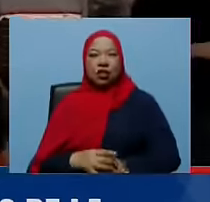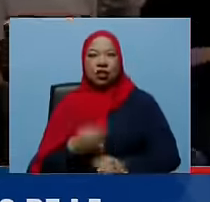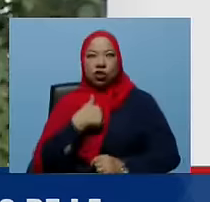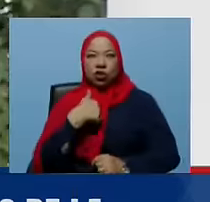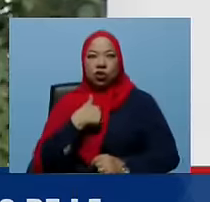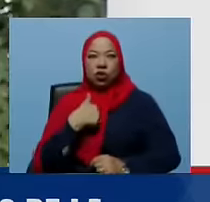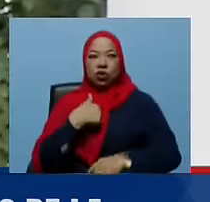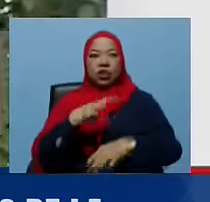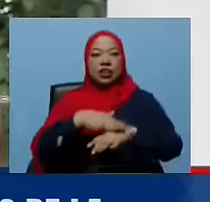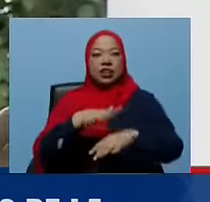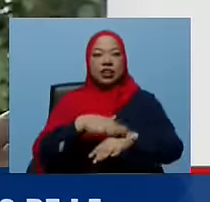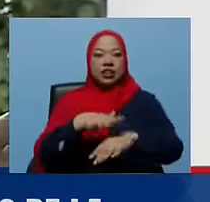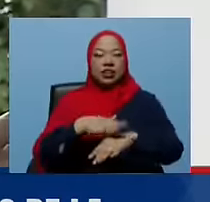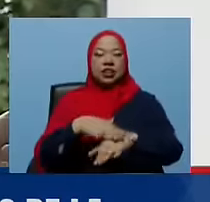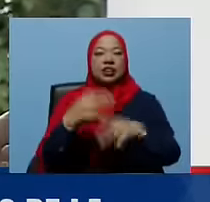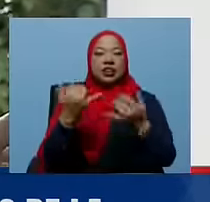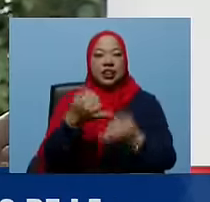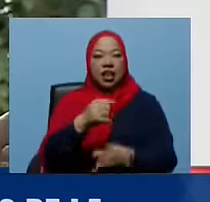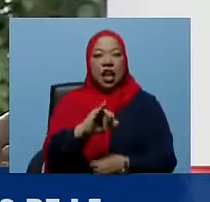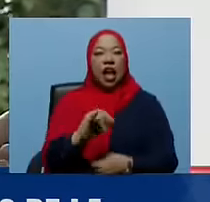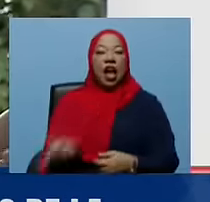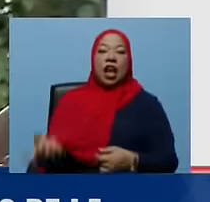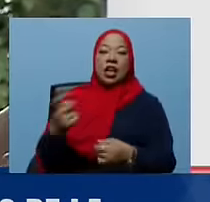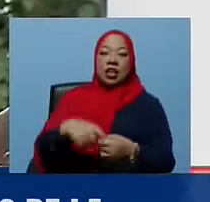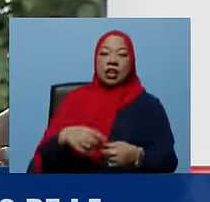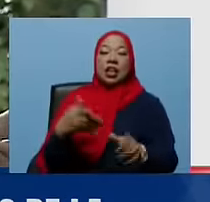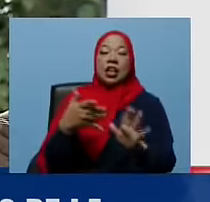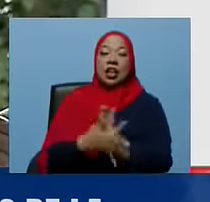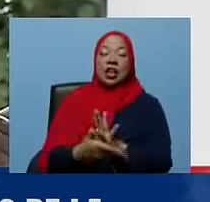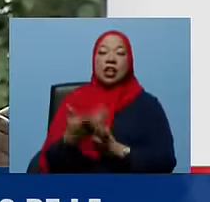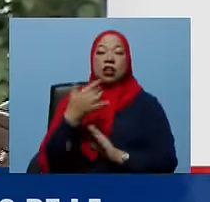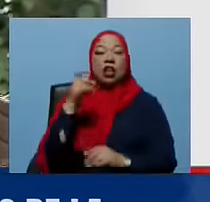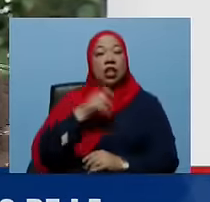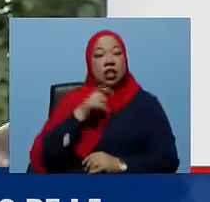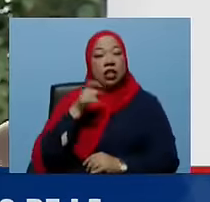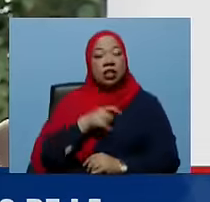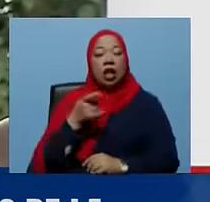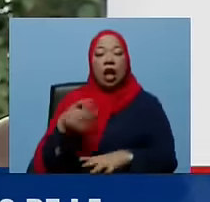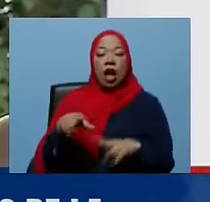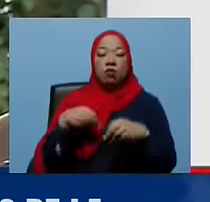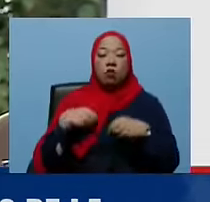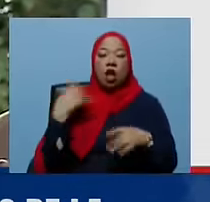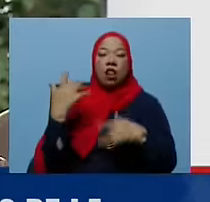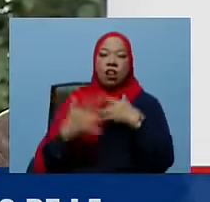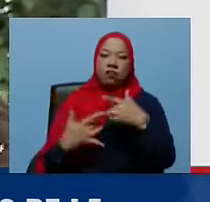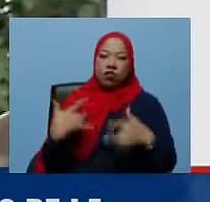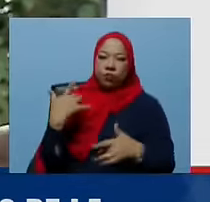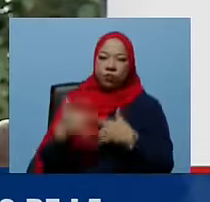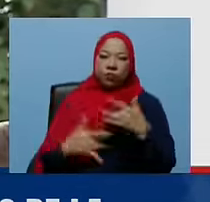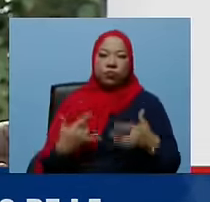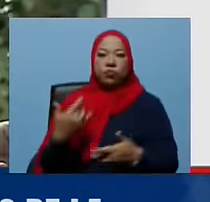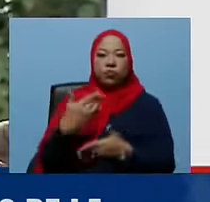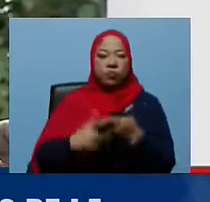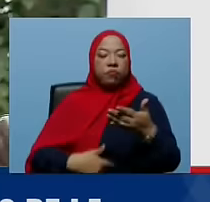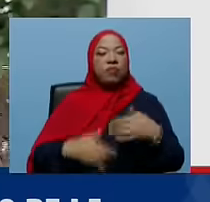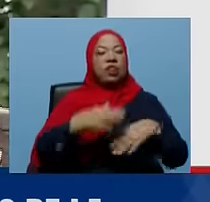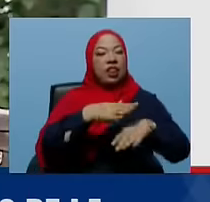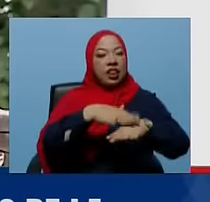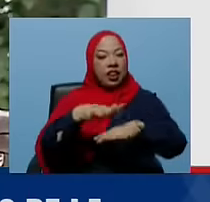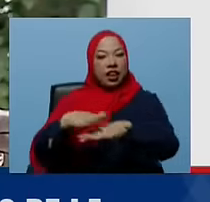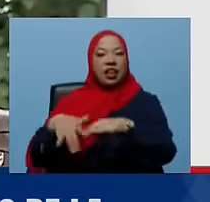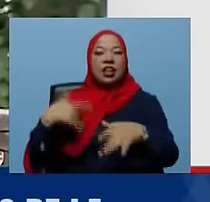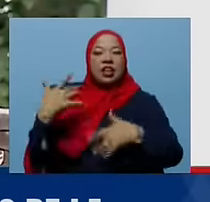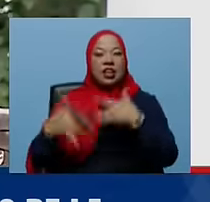insistiéndole a Ernesto, bueno, la necesidad de retomar la agenda pública de la